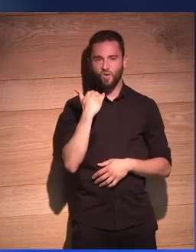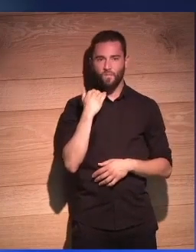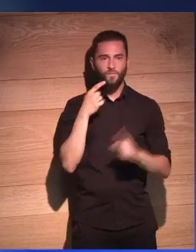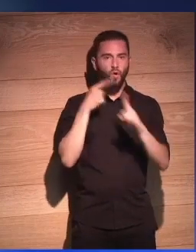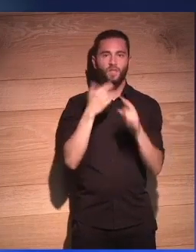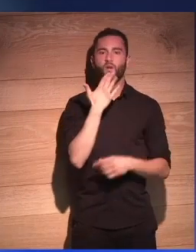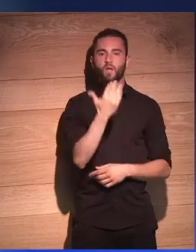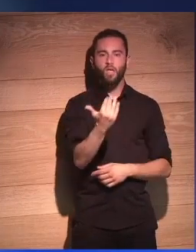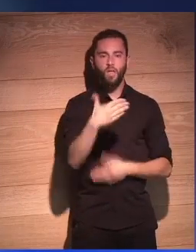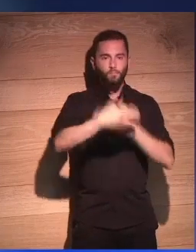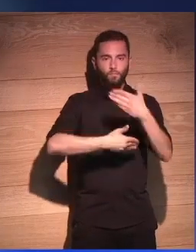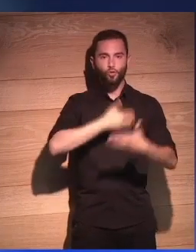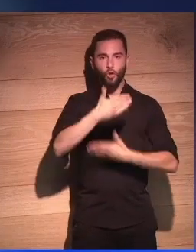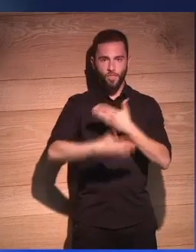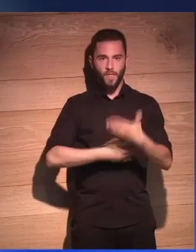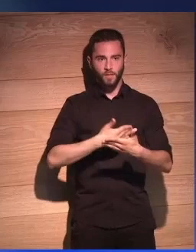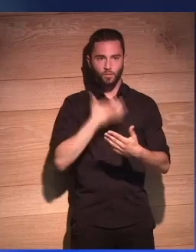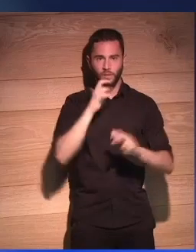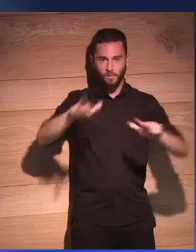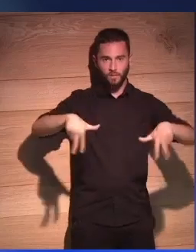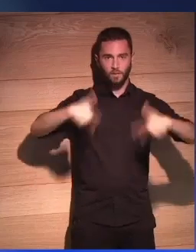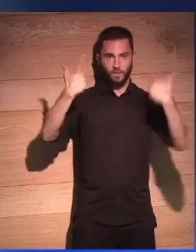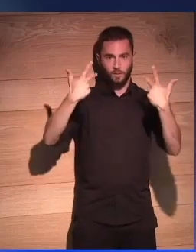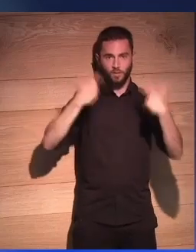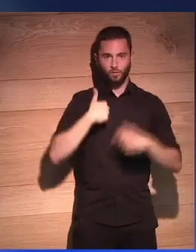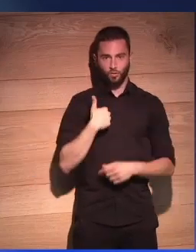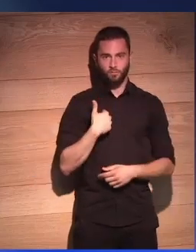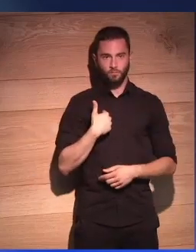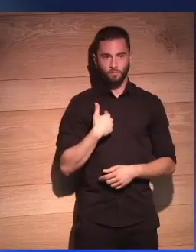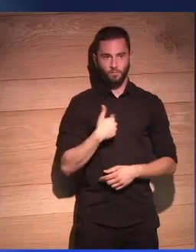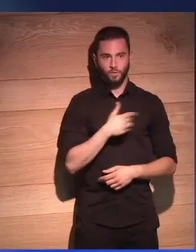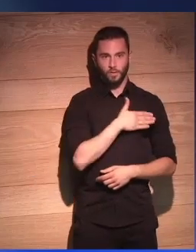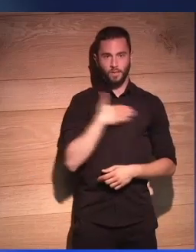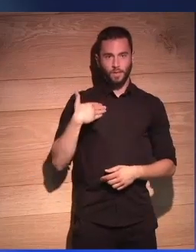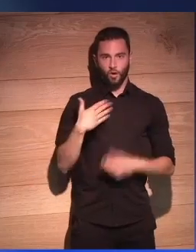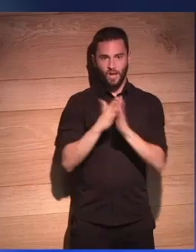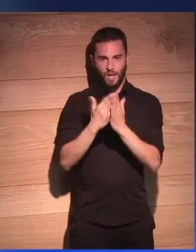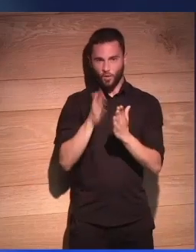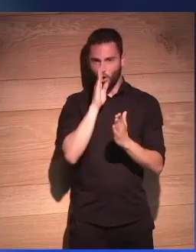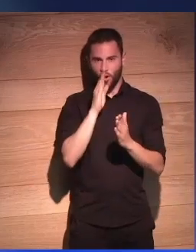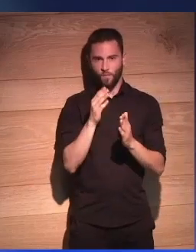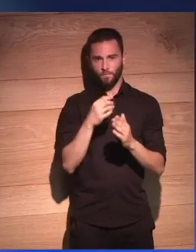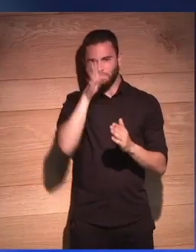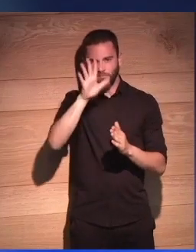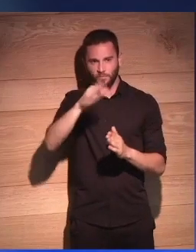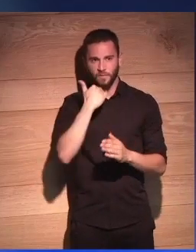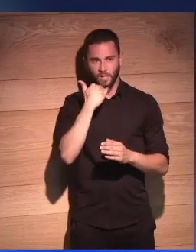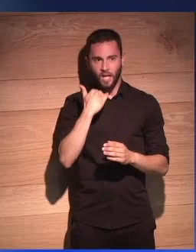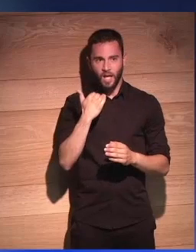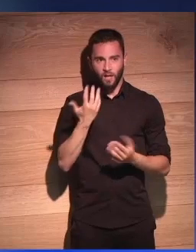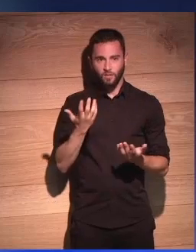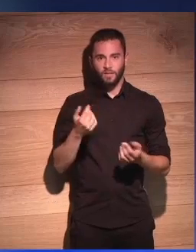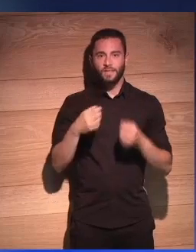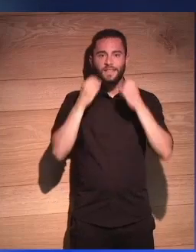proceso de envejecer. Y si me permite, me gustaría espolear un poco el libro. Sí, hay una historia mucho más